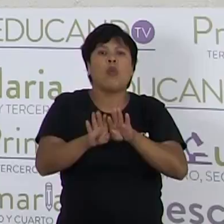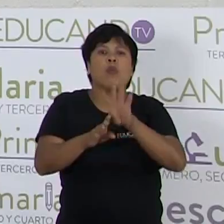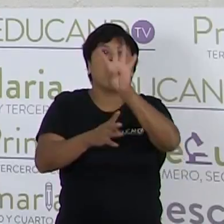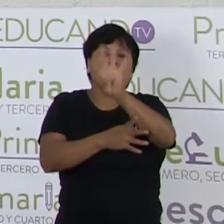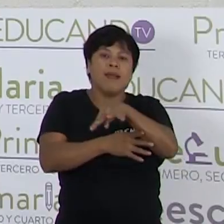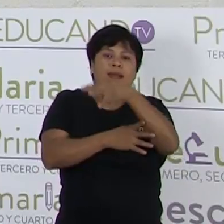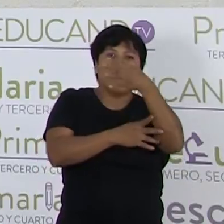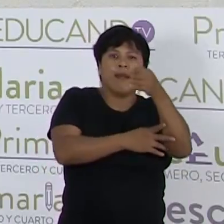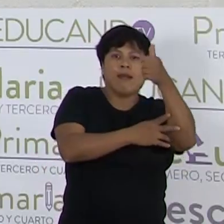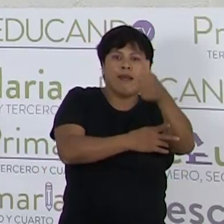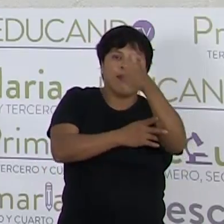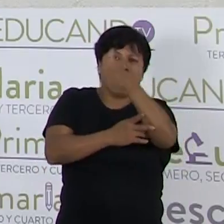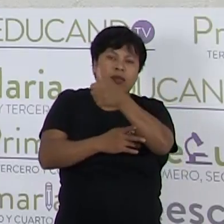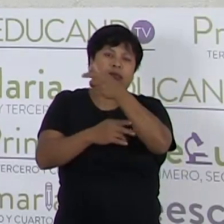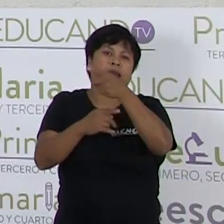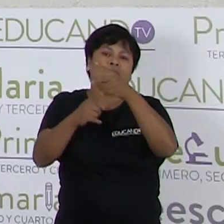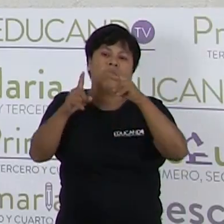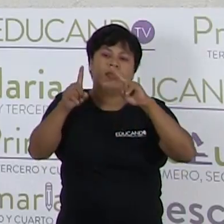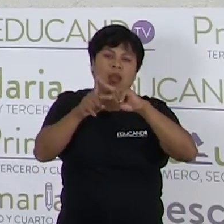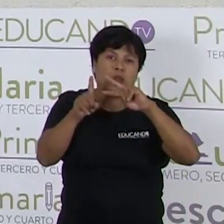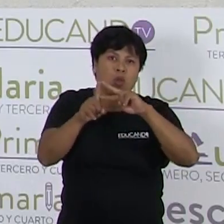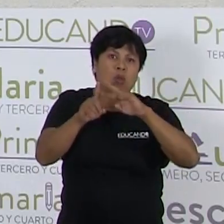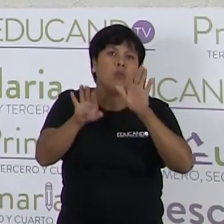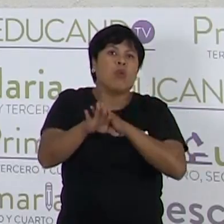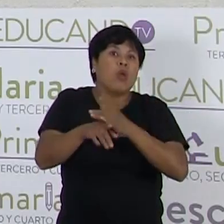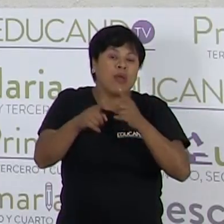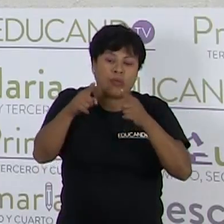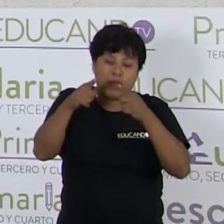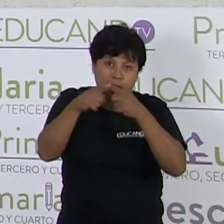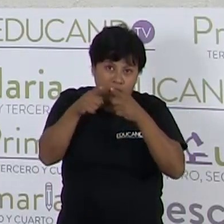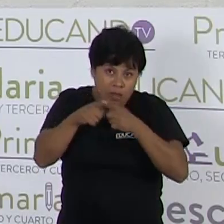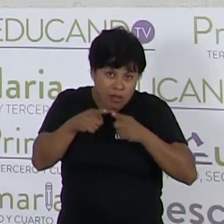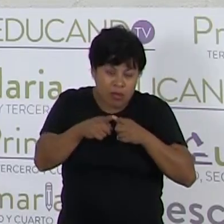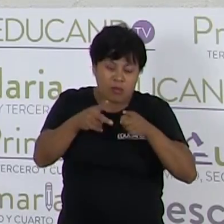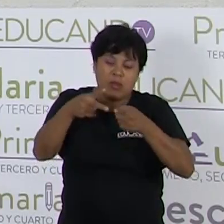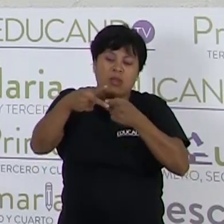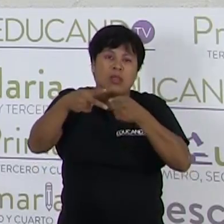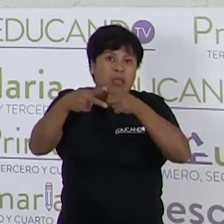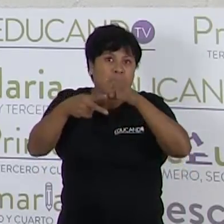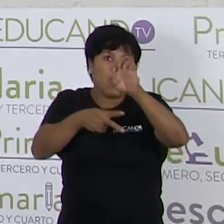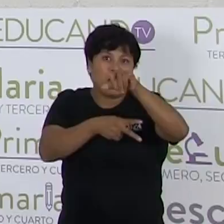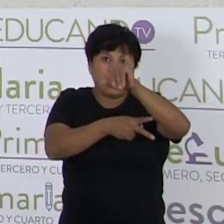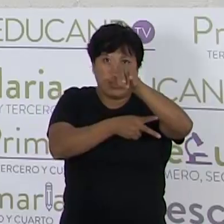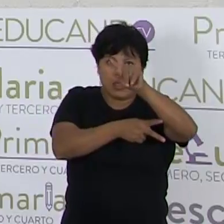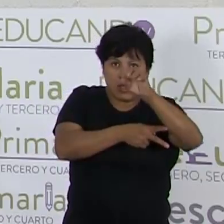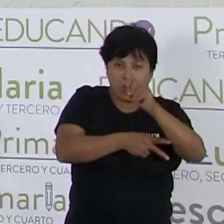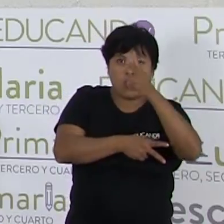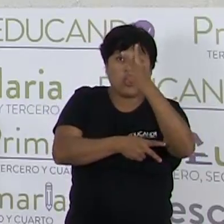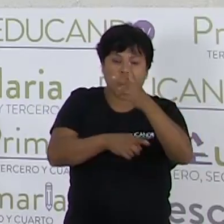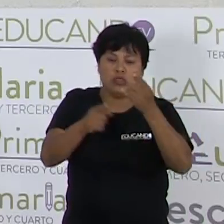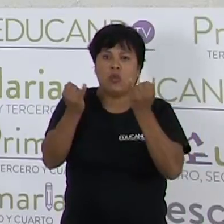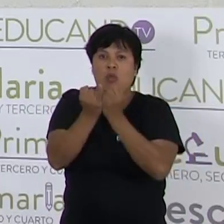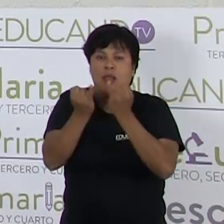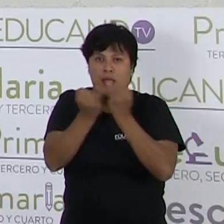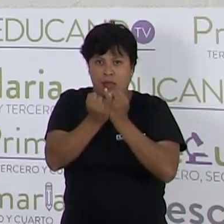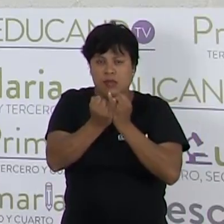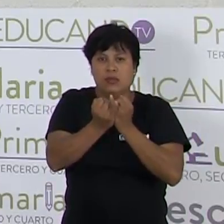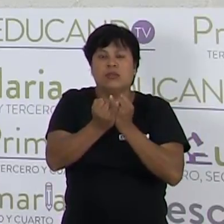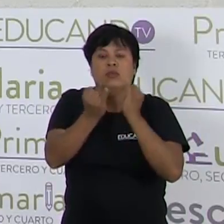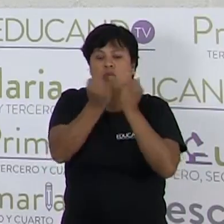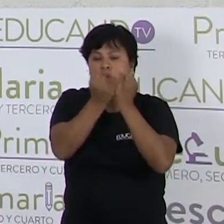sus lados y por sus ángulos. Recuerda bien, equilátero, todos sus lados iguales.